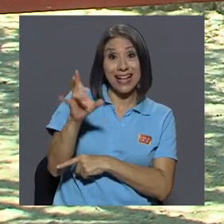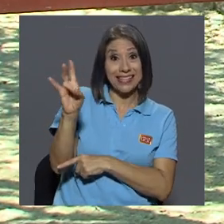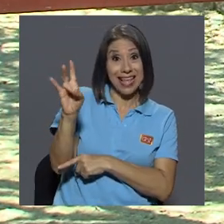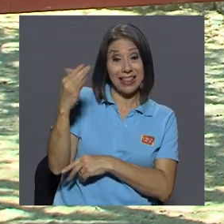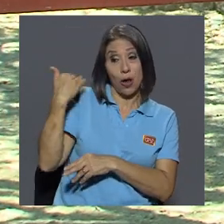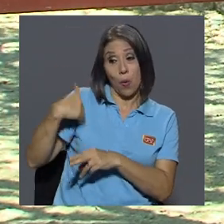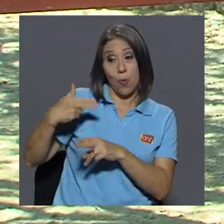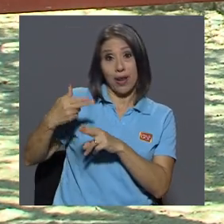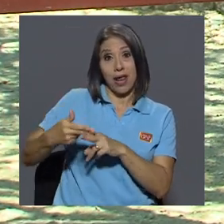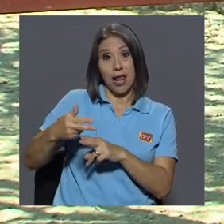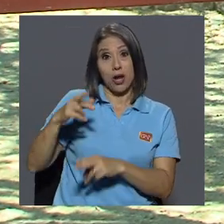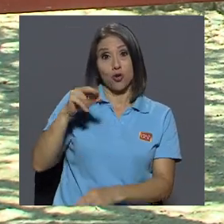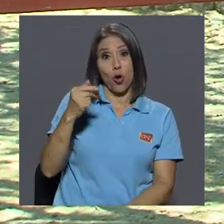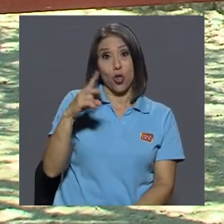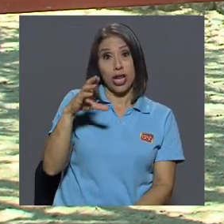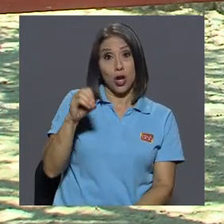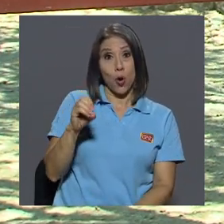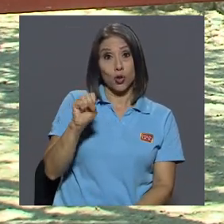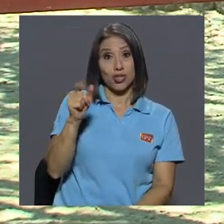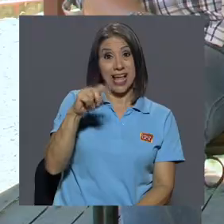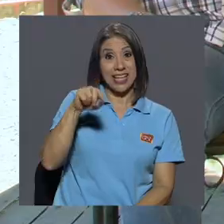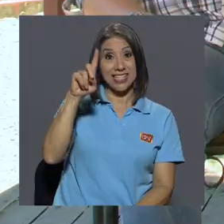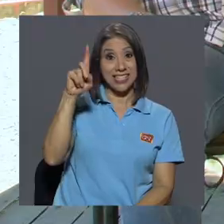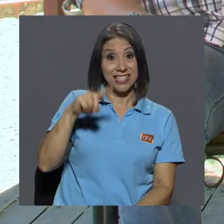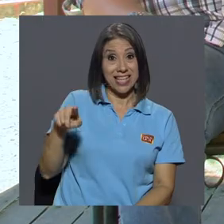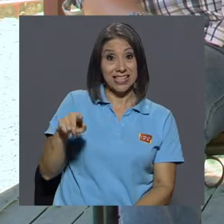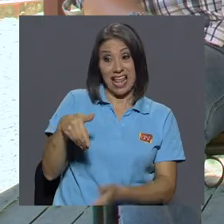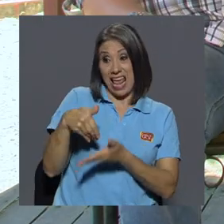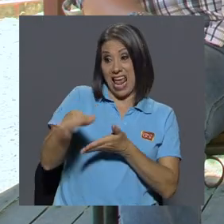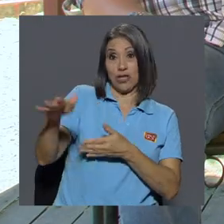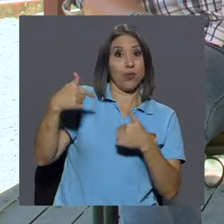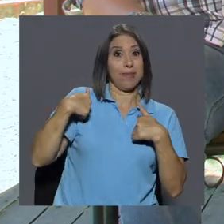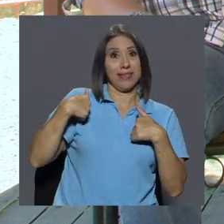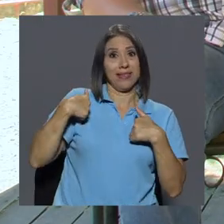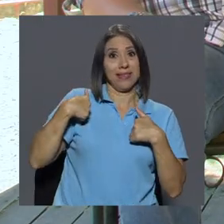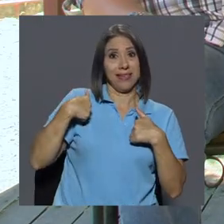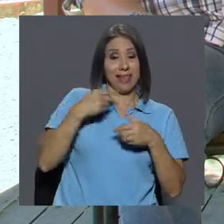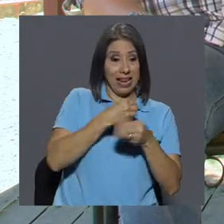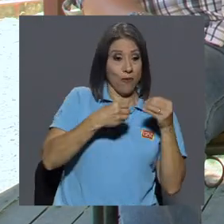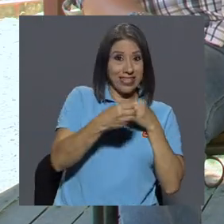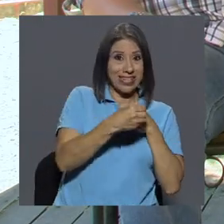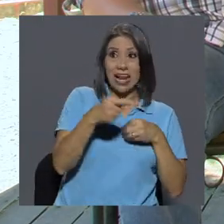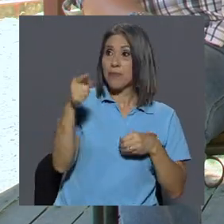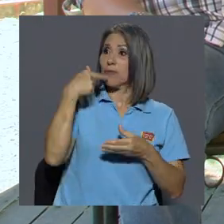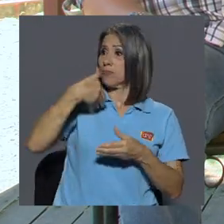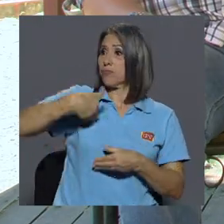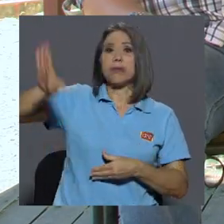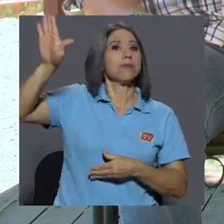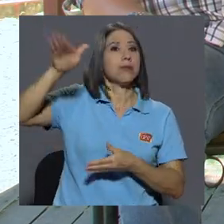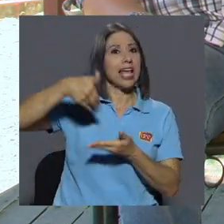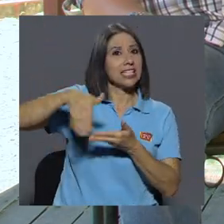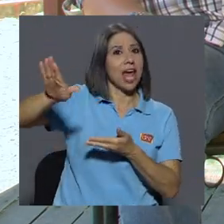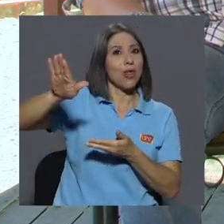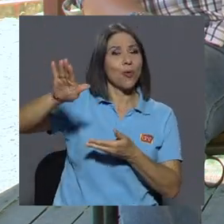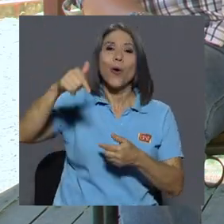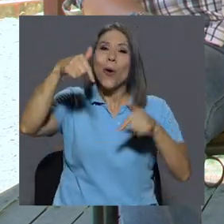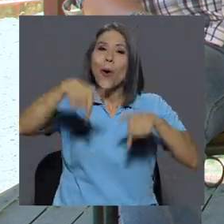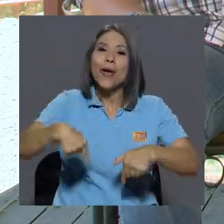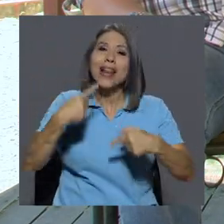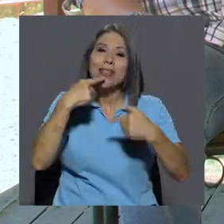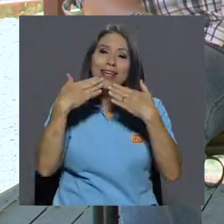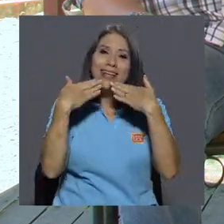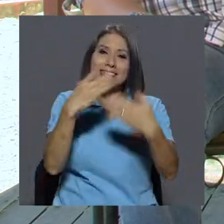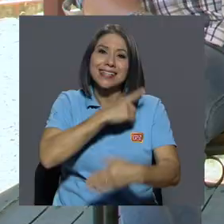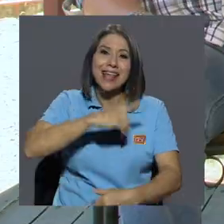Rodrigo Sánchez. Echado. Echado de la oficina. Hoy le doy gracias a Dios por todo